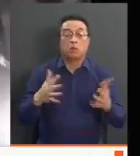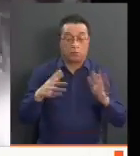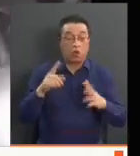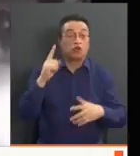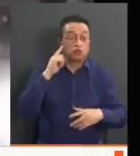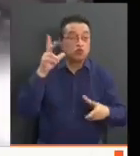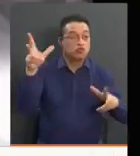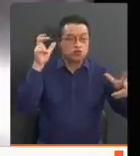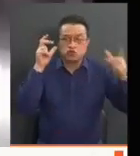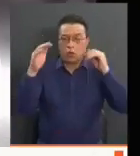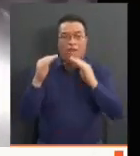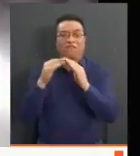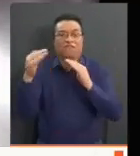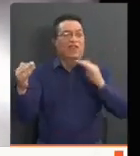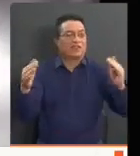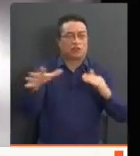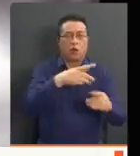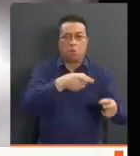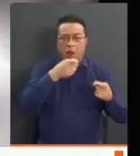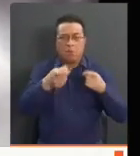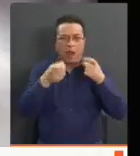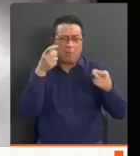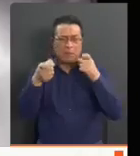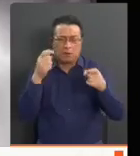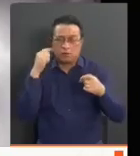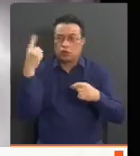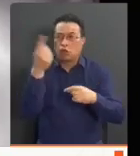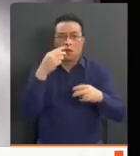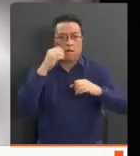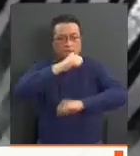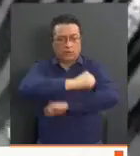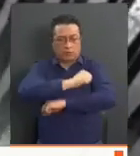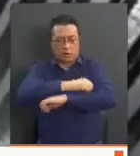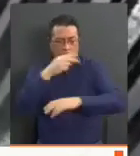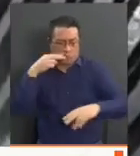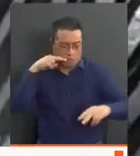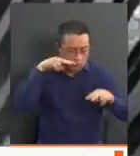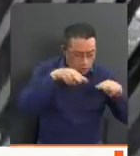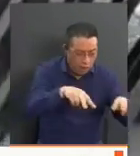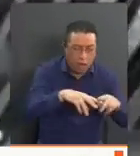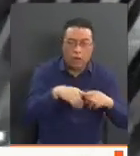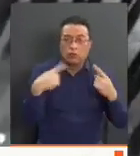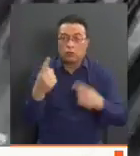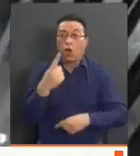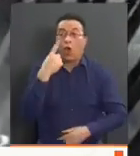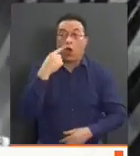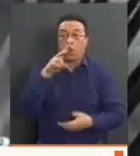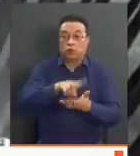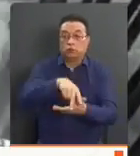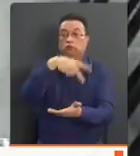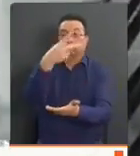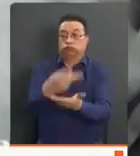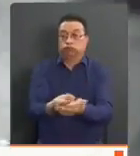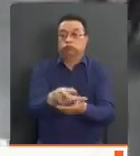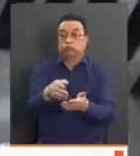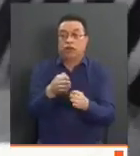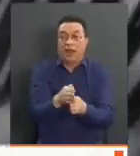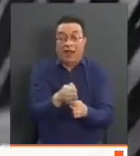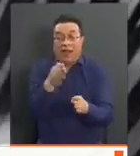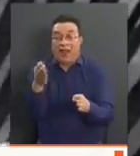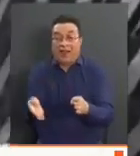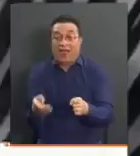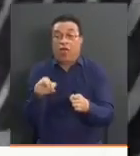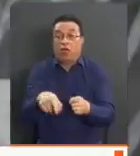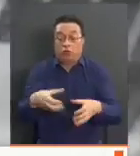escucharon los vecinos, una ráfaga de disparos que los hizo mirar por sus balcones. Ahí vieron a un hombre tendido en el piso, a un costado de él, un